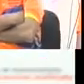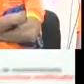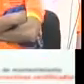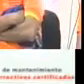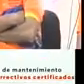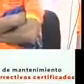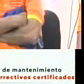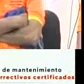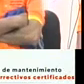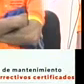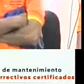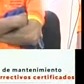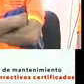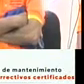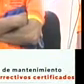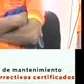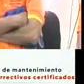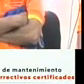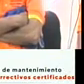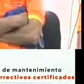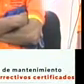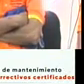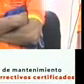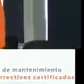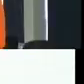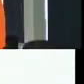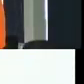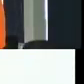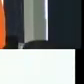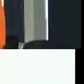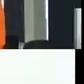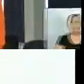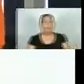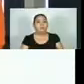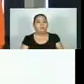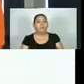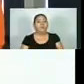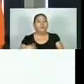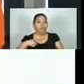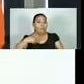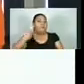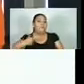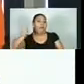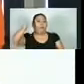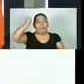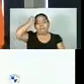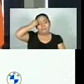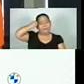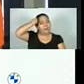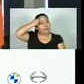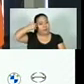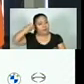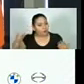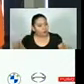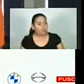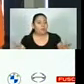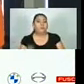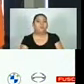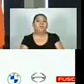se reúnen y tocan diversas temáticas y así poder superarse. Porque aprendí muchas cosas como ayudar